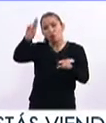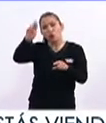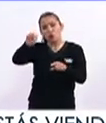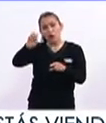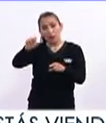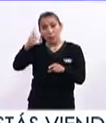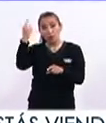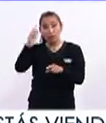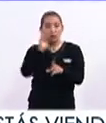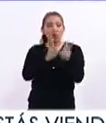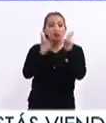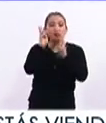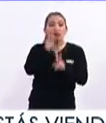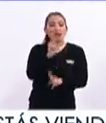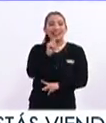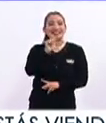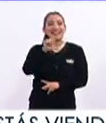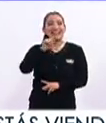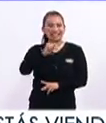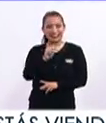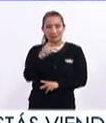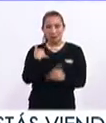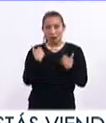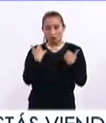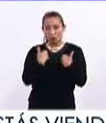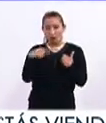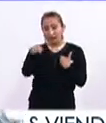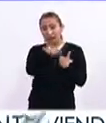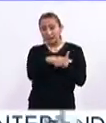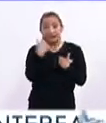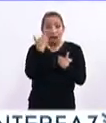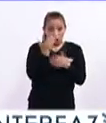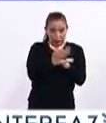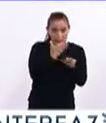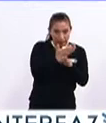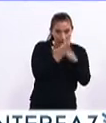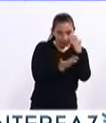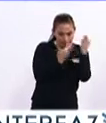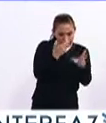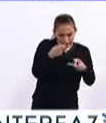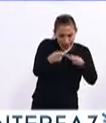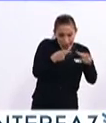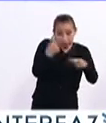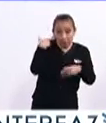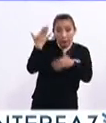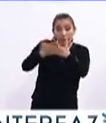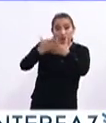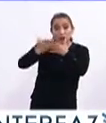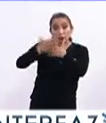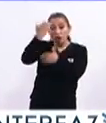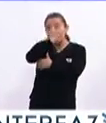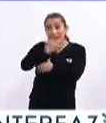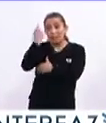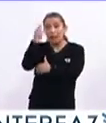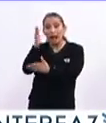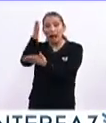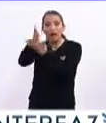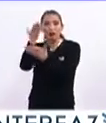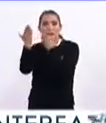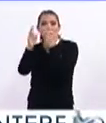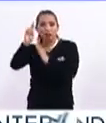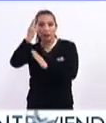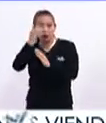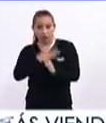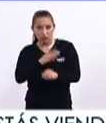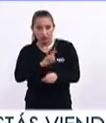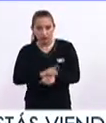entre ellos un test preparado para los jóvenes que se encuentran estudiando, preparando su examen de acceso a la universidad.